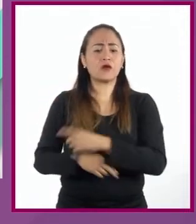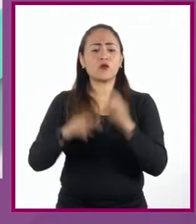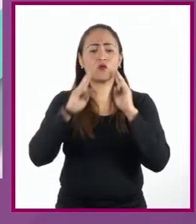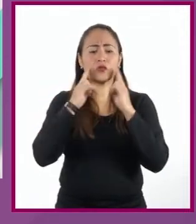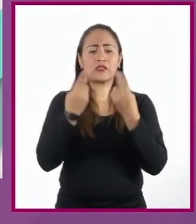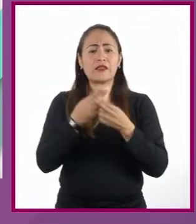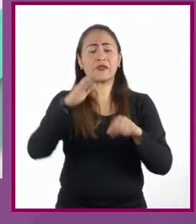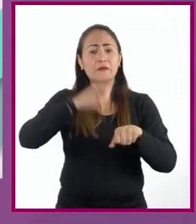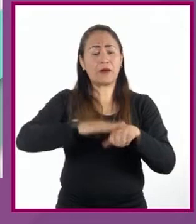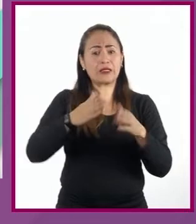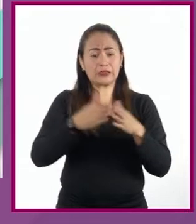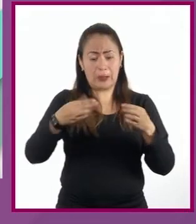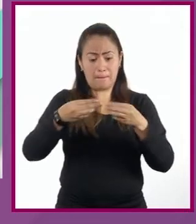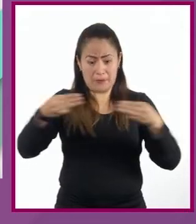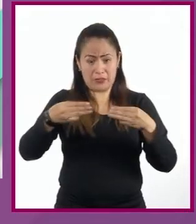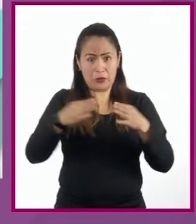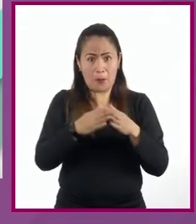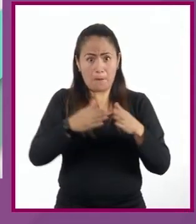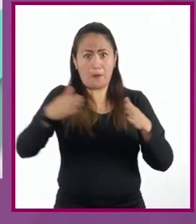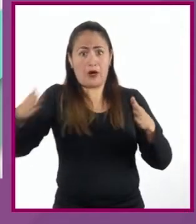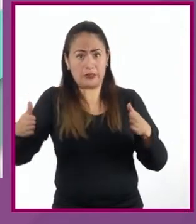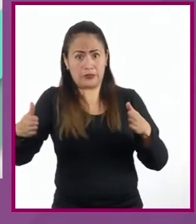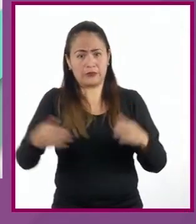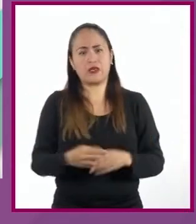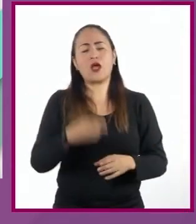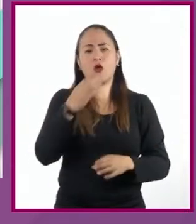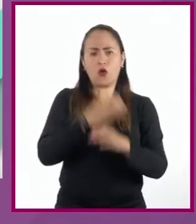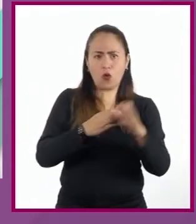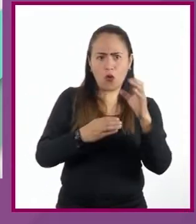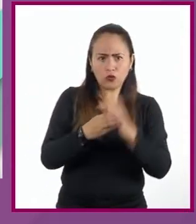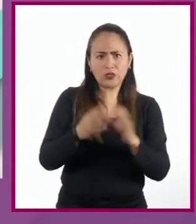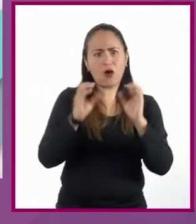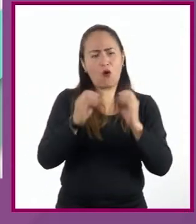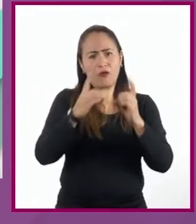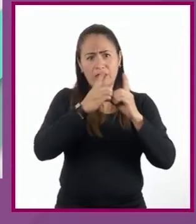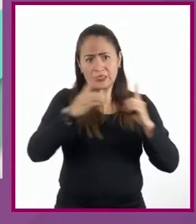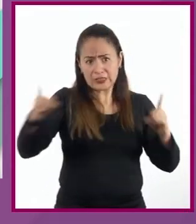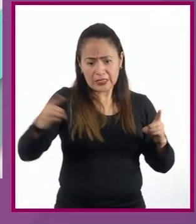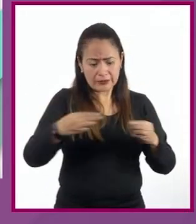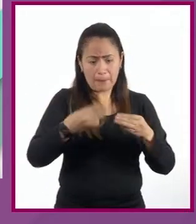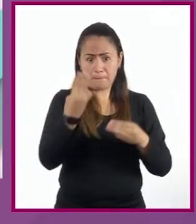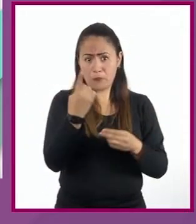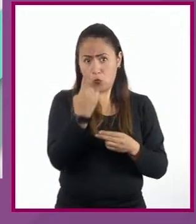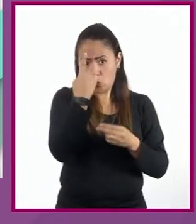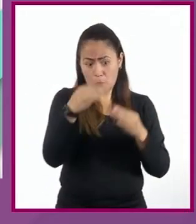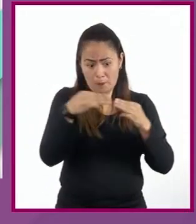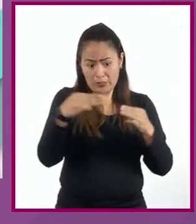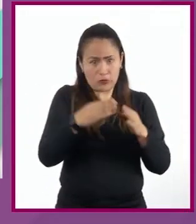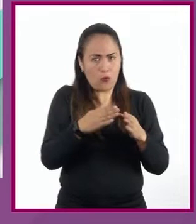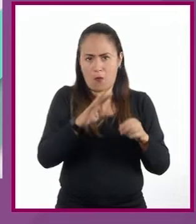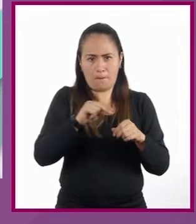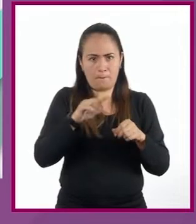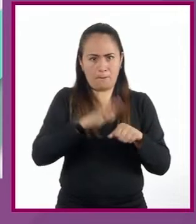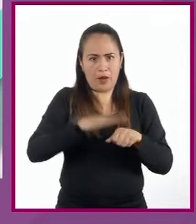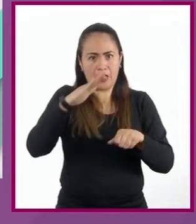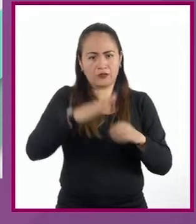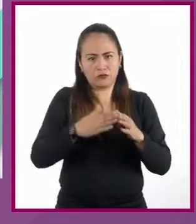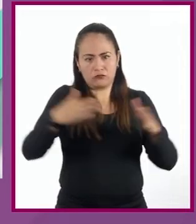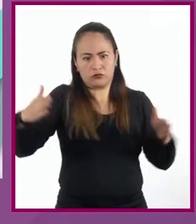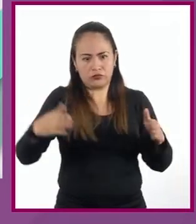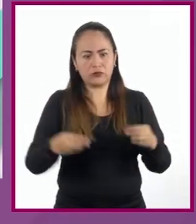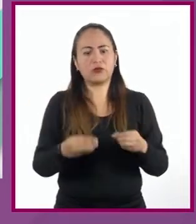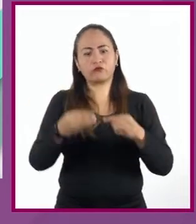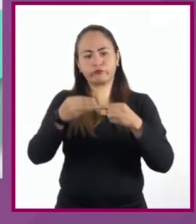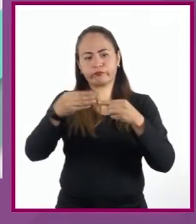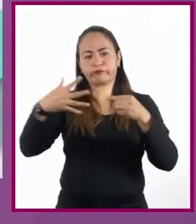más grandes que el metro. Se utilizan para medir objetos y distancias más grandes que el metro. Los submúltiplos son las